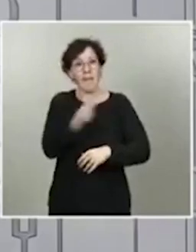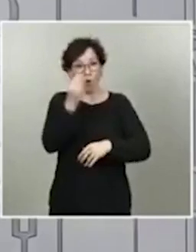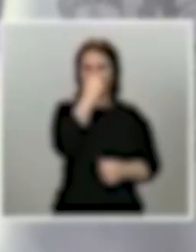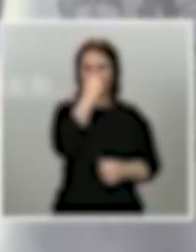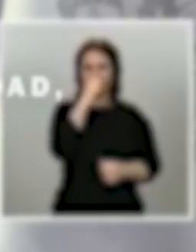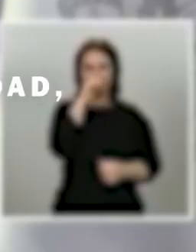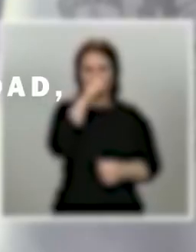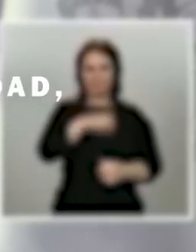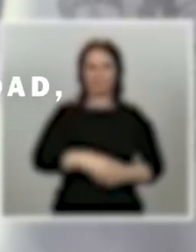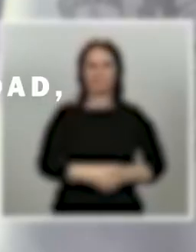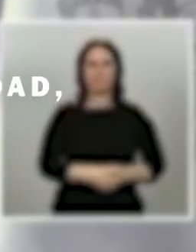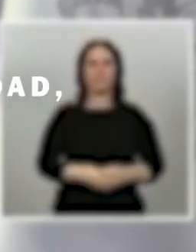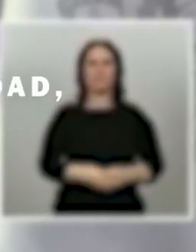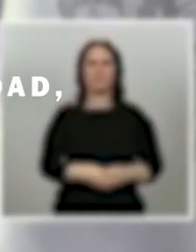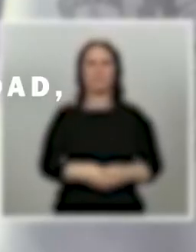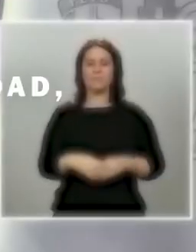tarde me lo estudio.